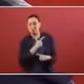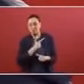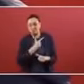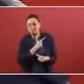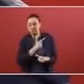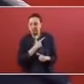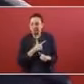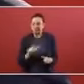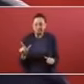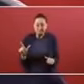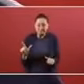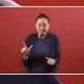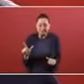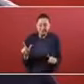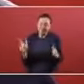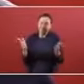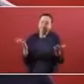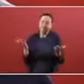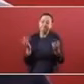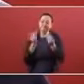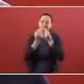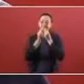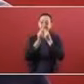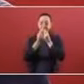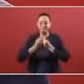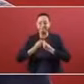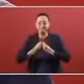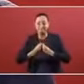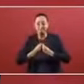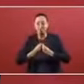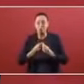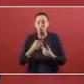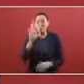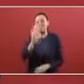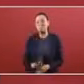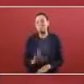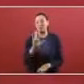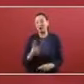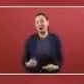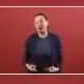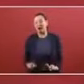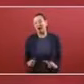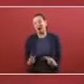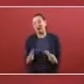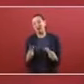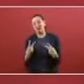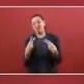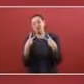pero tenemos que acabar con el cáncer de la corrupción